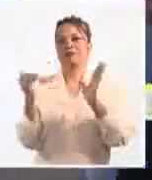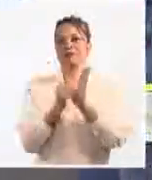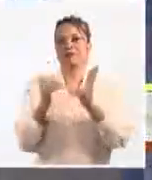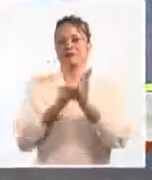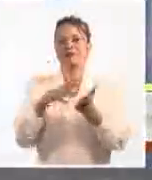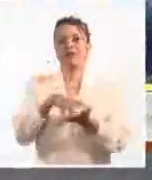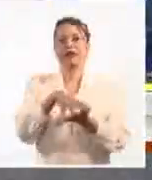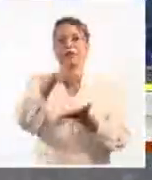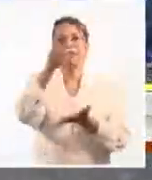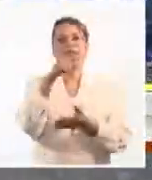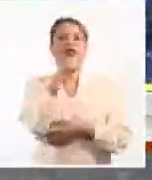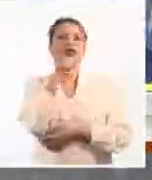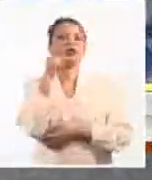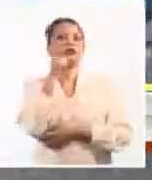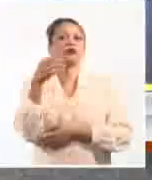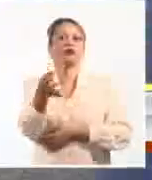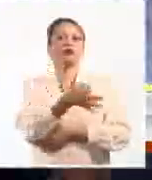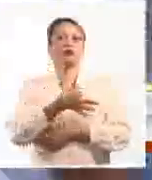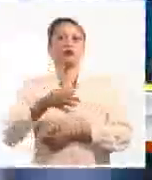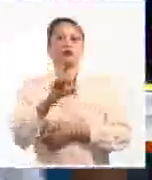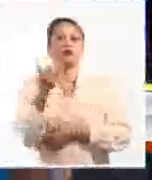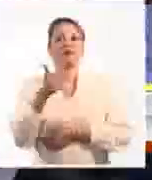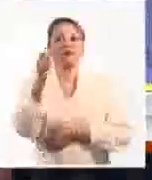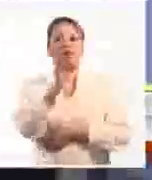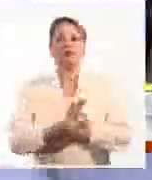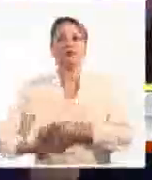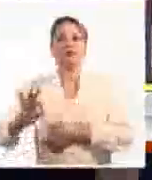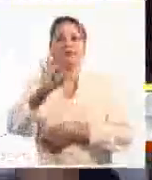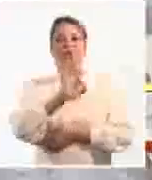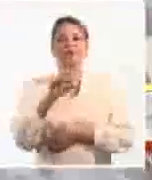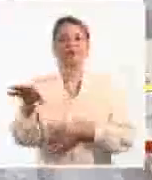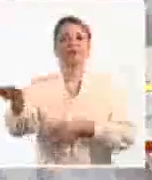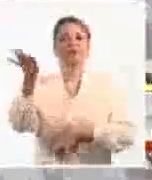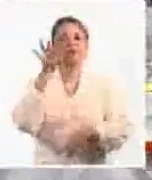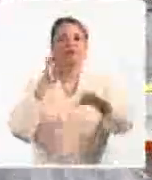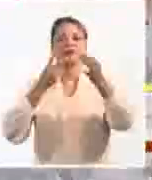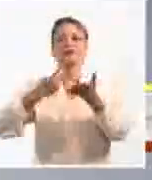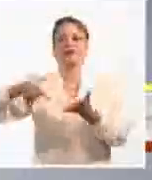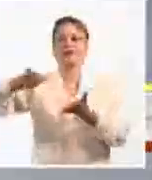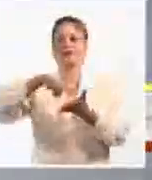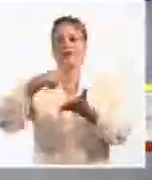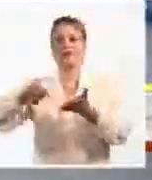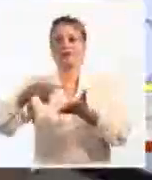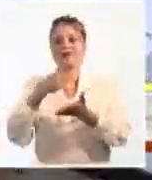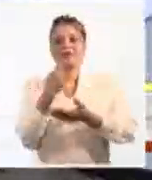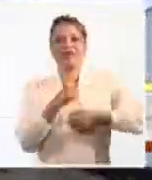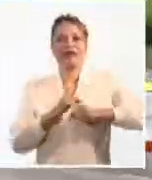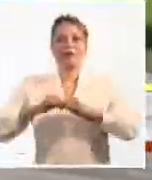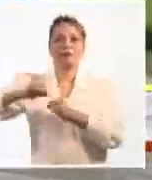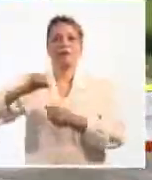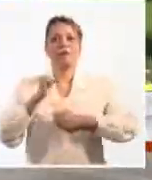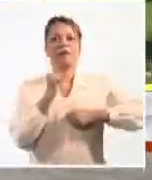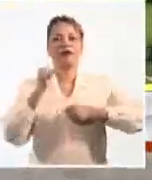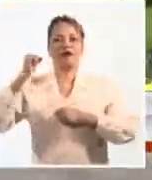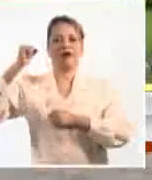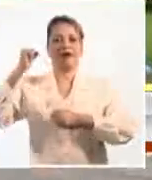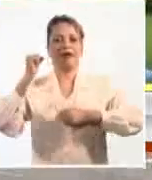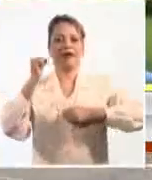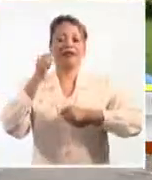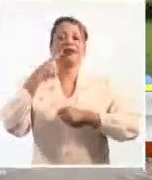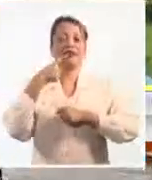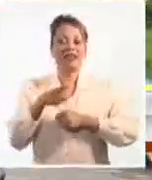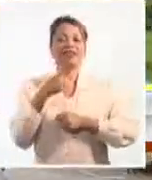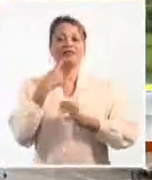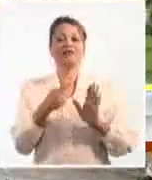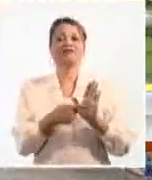Plaza Roja en el municipio 10 de octubre. Están invitados para bailar este género que nos identifica y revitaliza nuestras